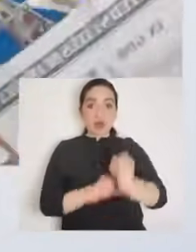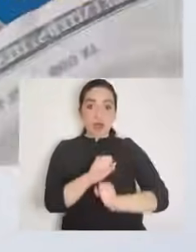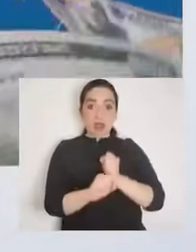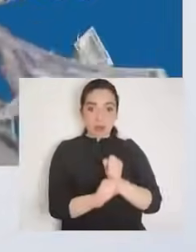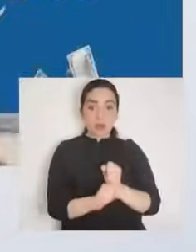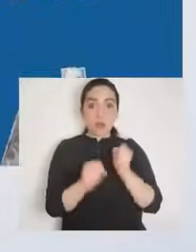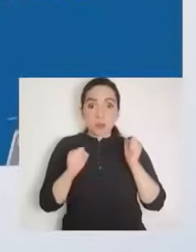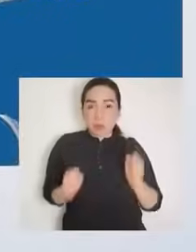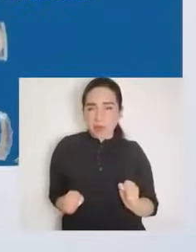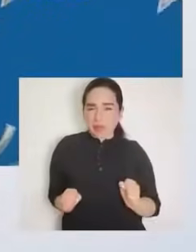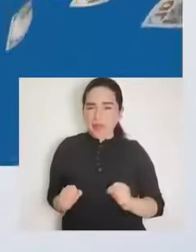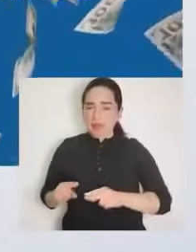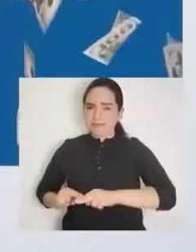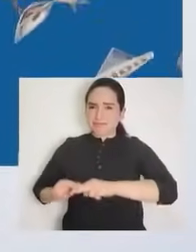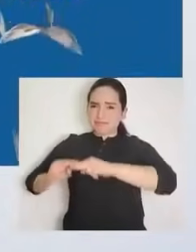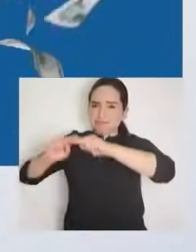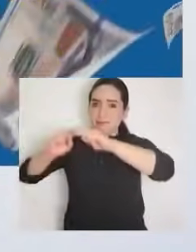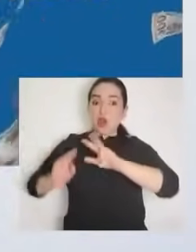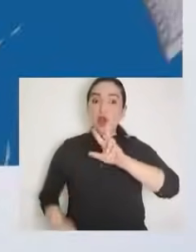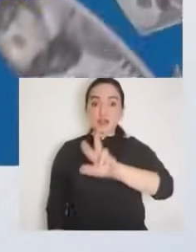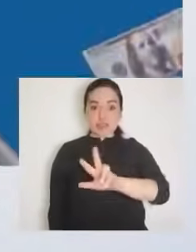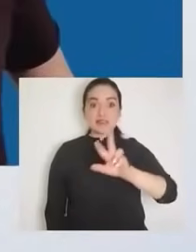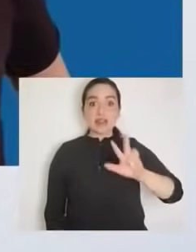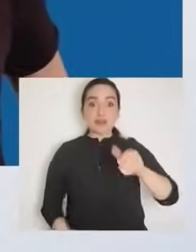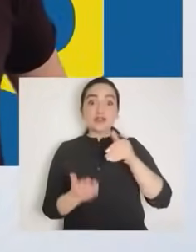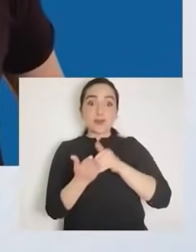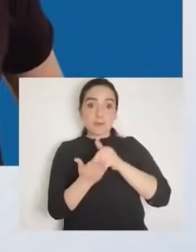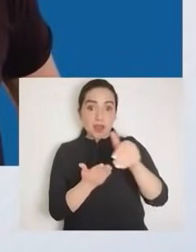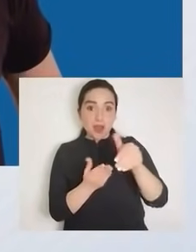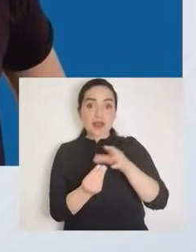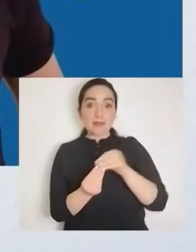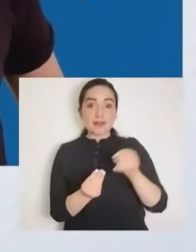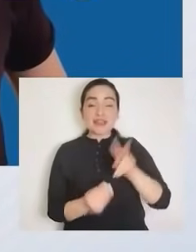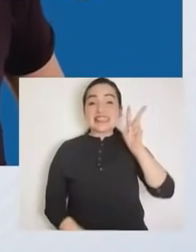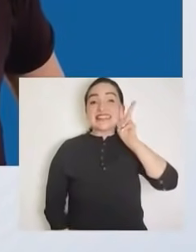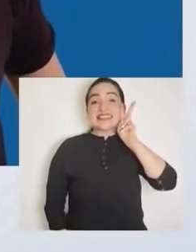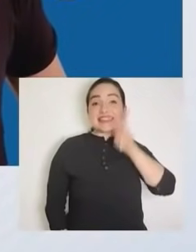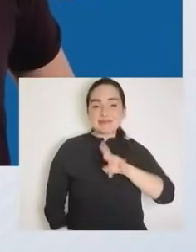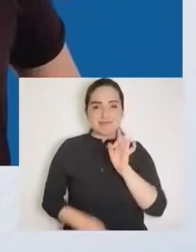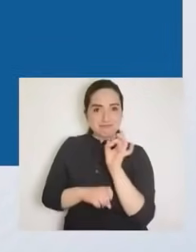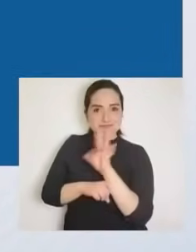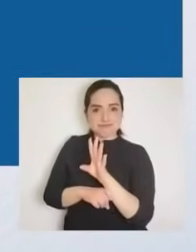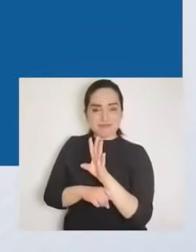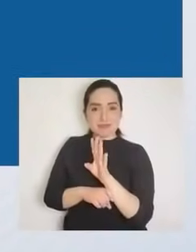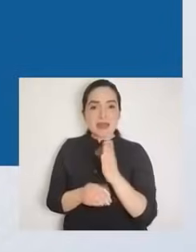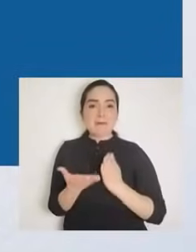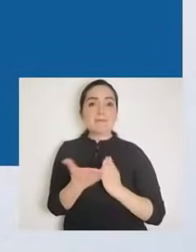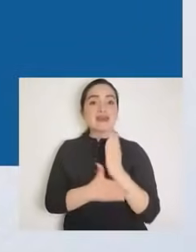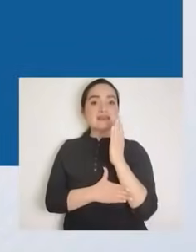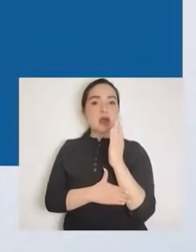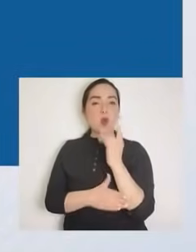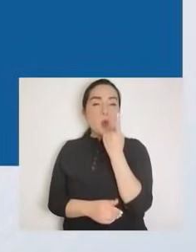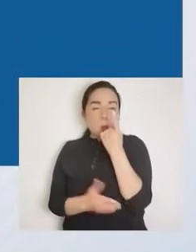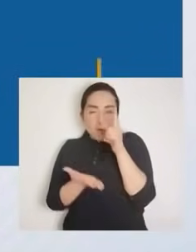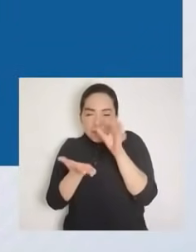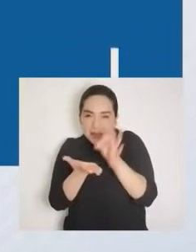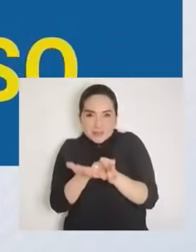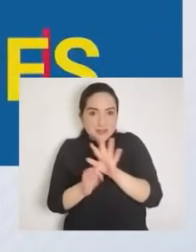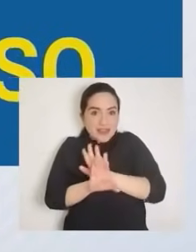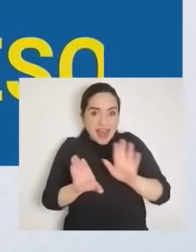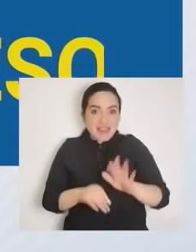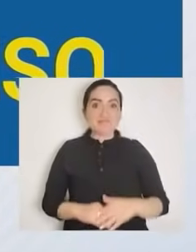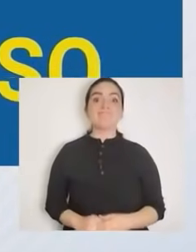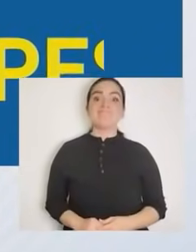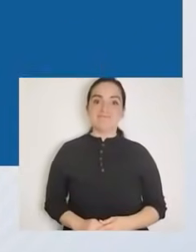los 65 años, lo que podría llegar a acumular 88 millones de pesos sin haber empezado a